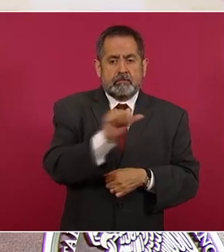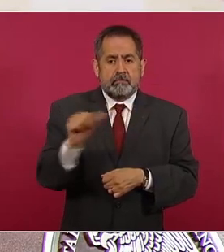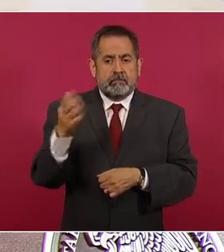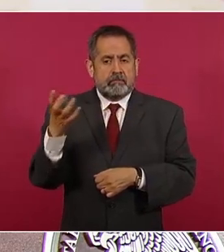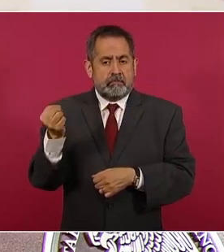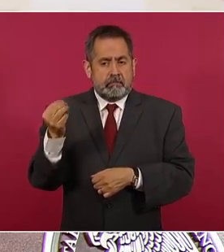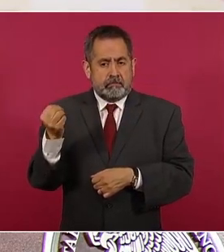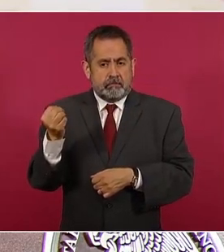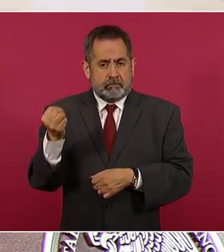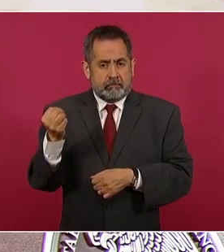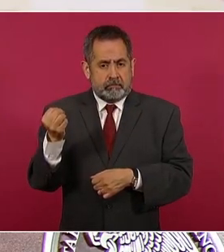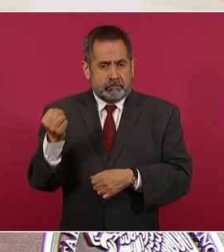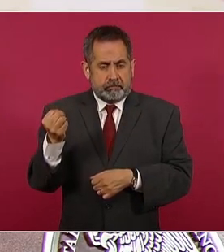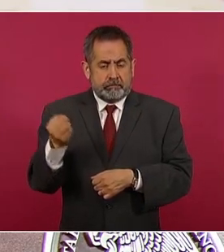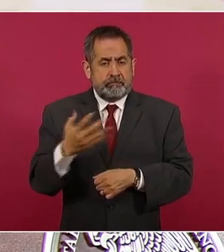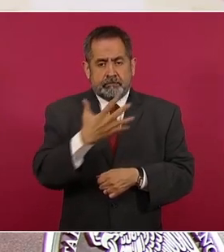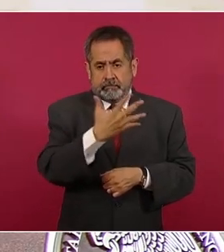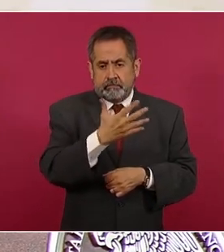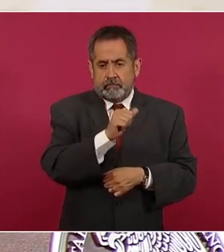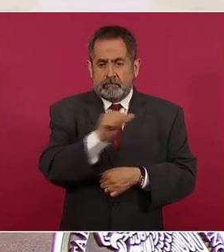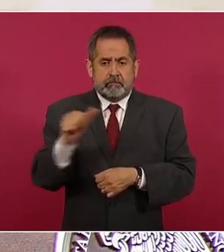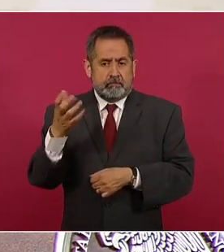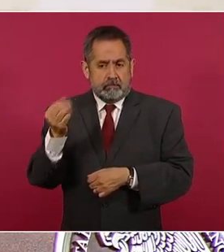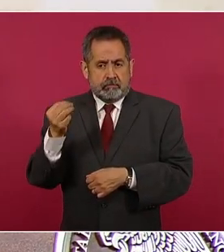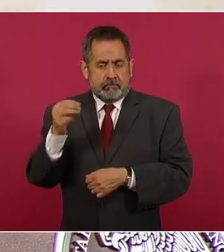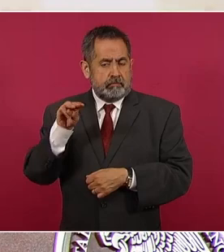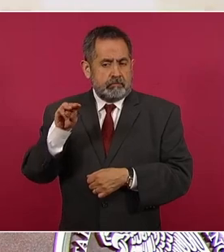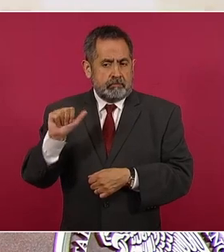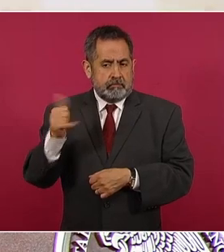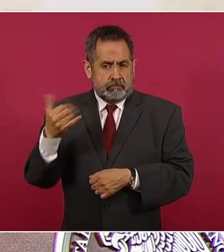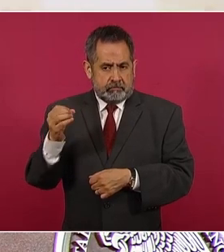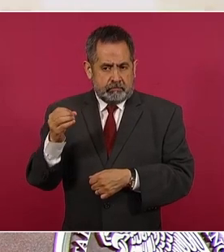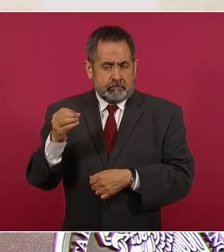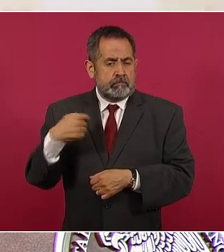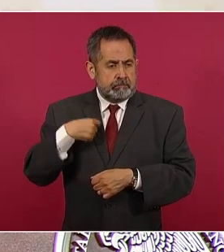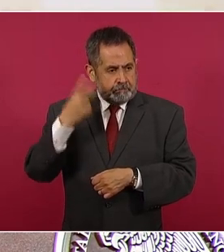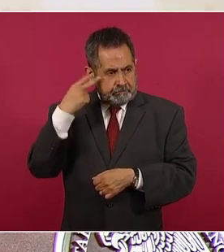9 de mayo.